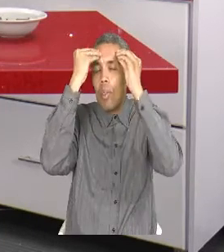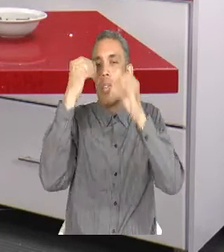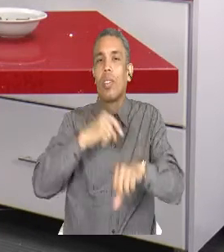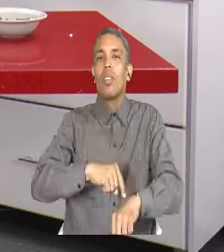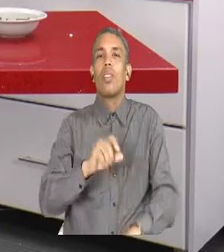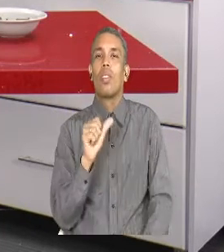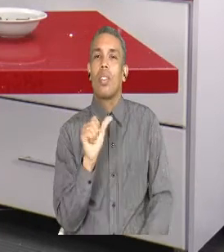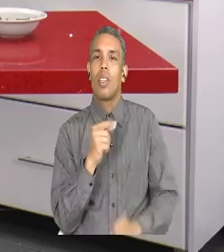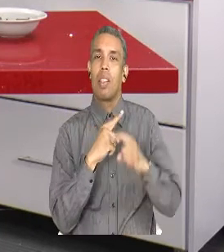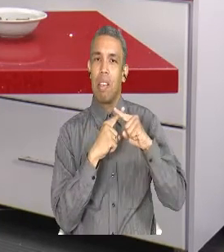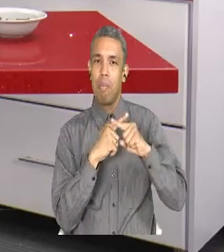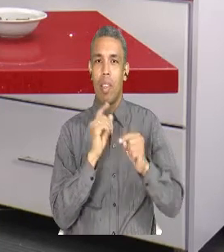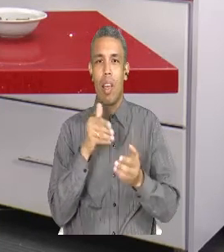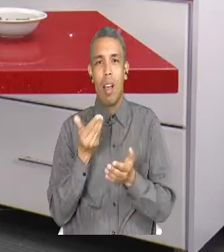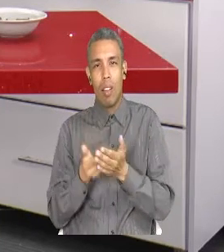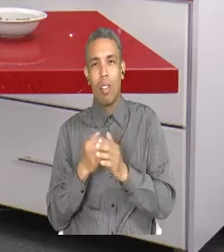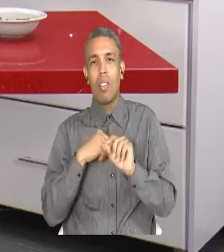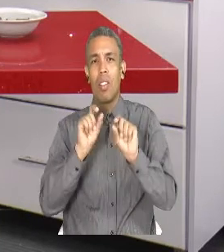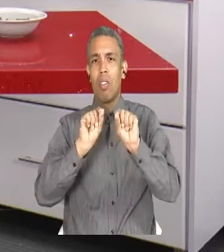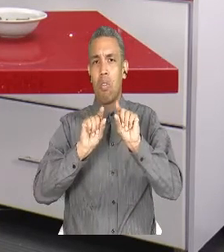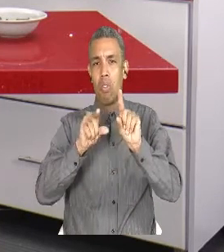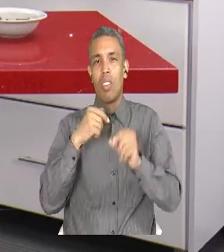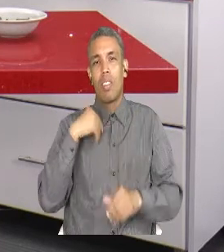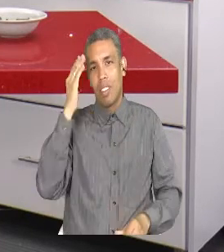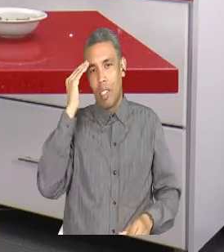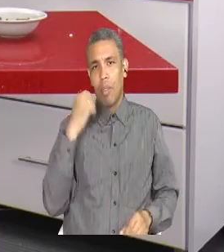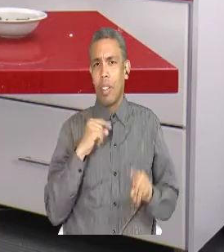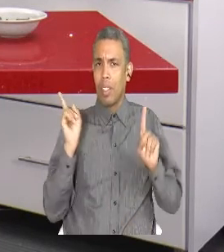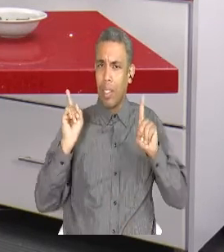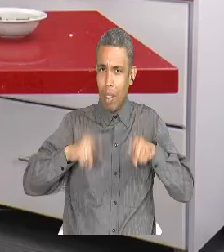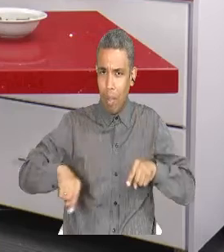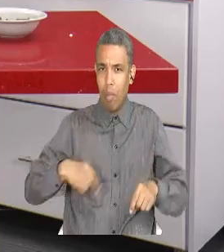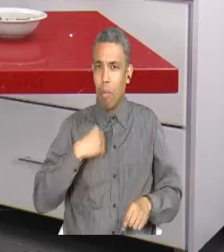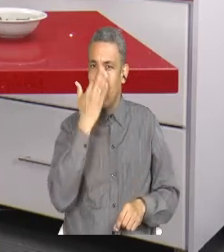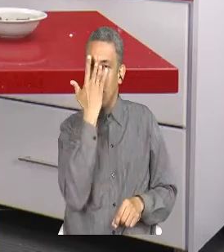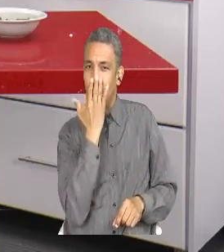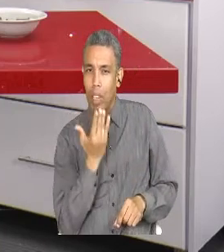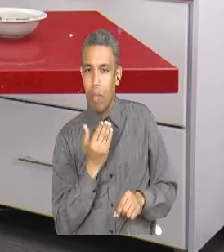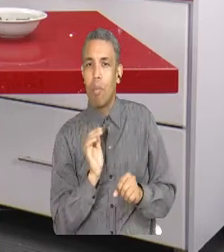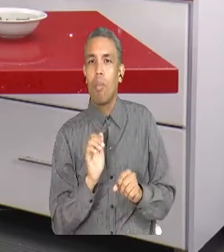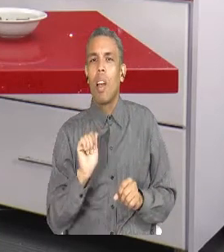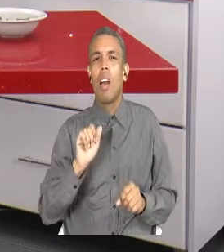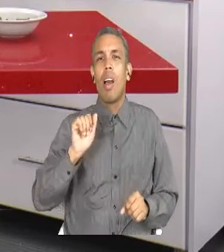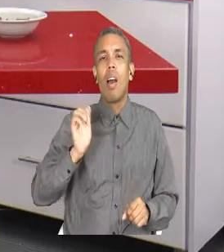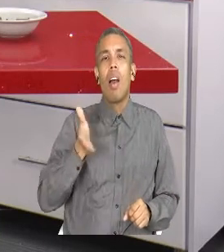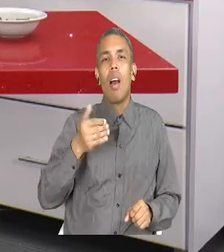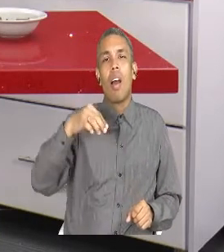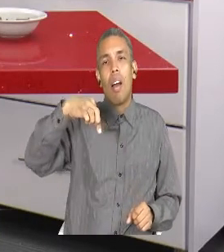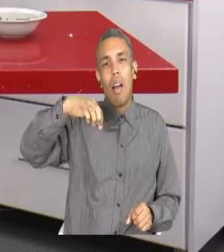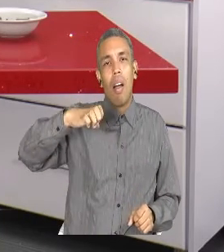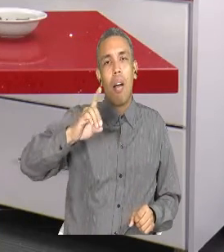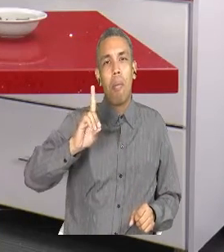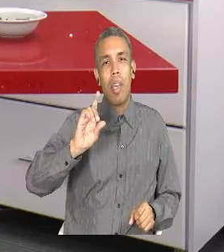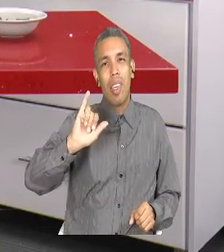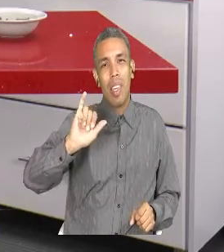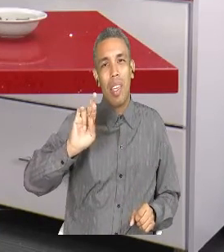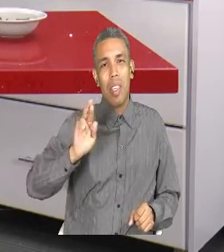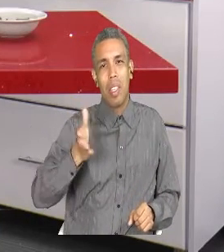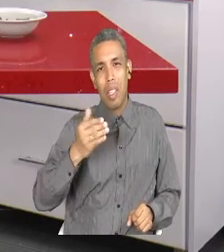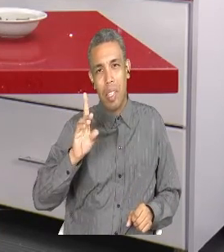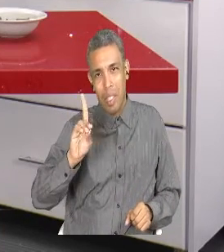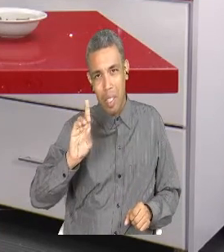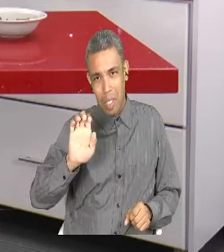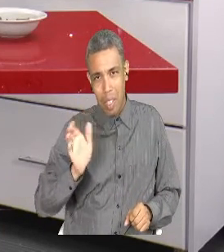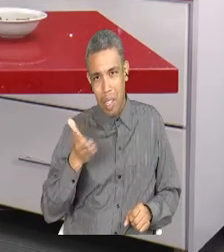10:30 a 11 en este su programa. Ya saben, nos pueden ver también a través de nuestra fanpage de Facebook A Pedir de Boca. Pueden ver las recetas que hemos hecho durante